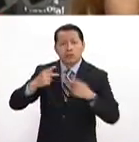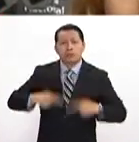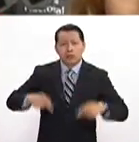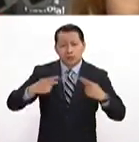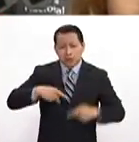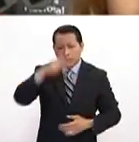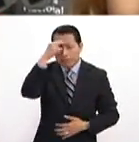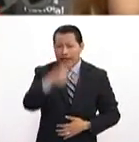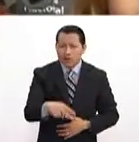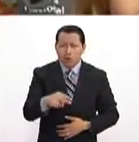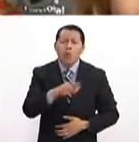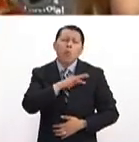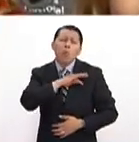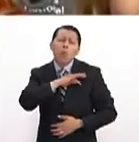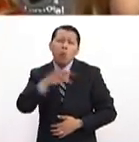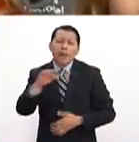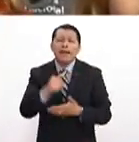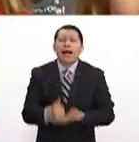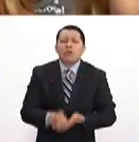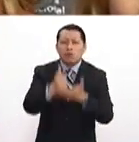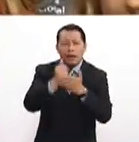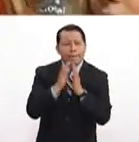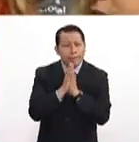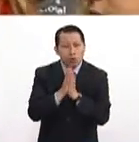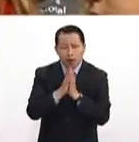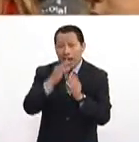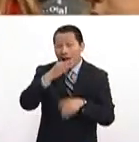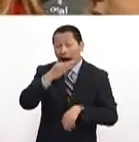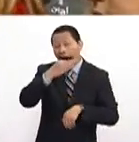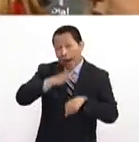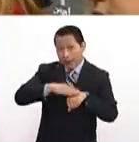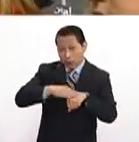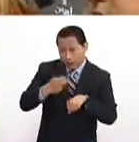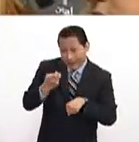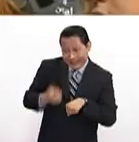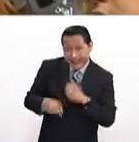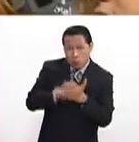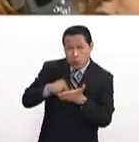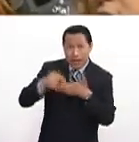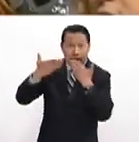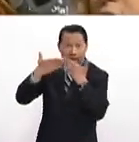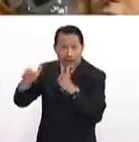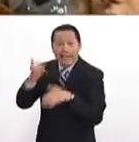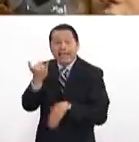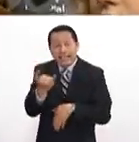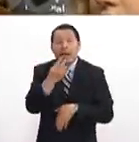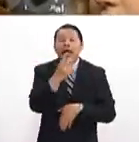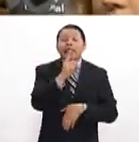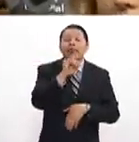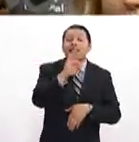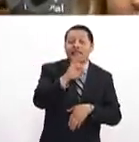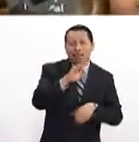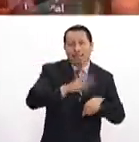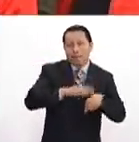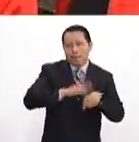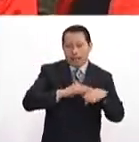unan a esta causa. Abrimos este centro de acopio y 3 más en el DIF para recibir toda su